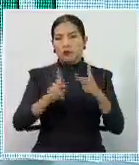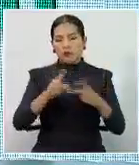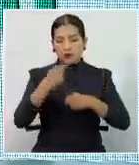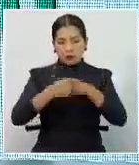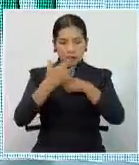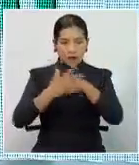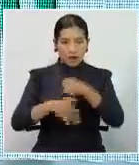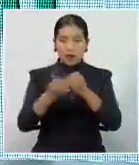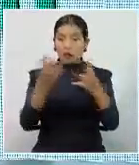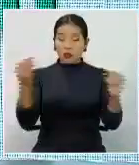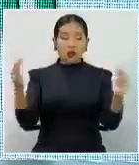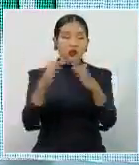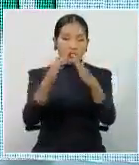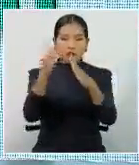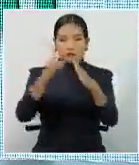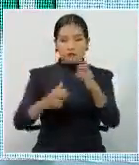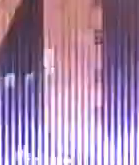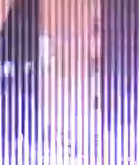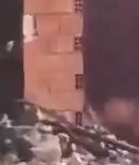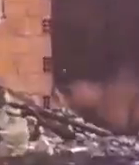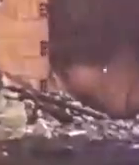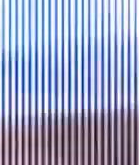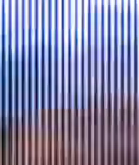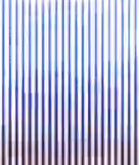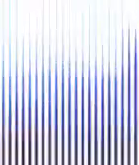y varias viviendas dañadas.